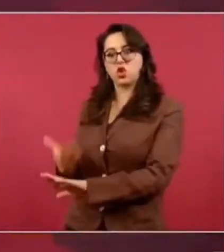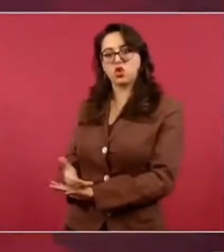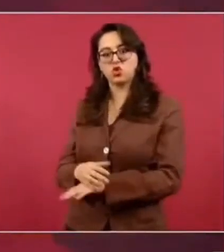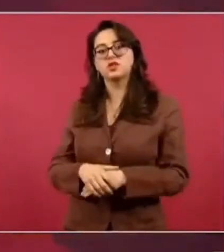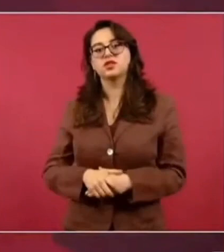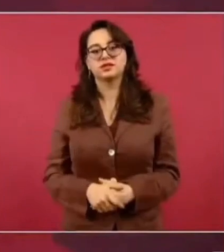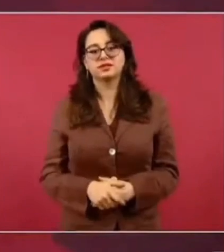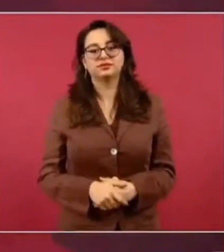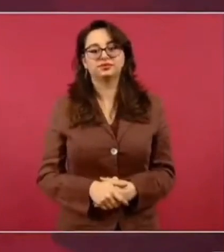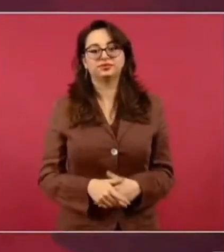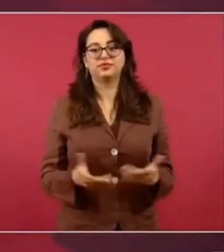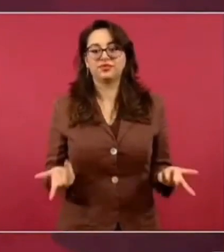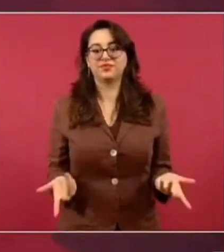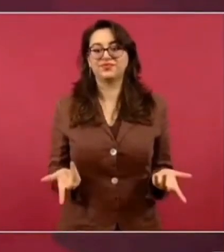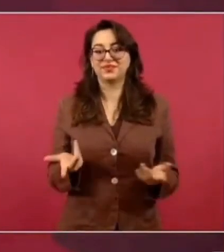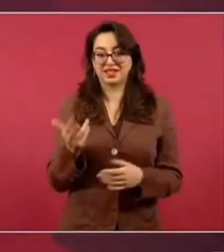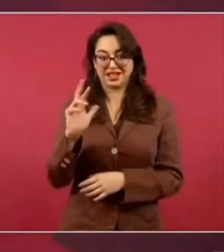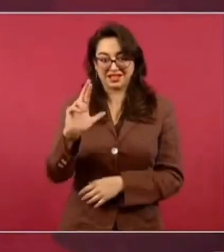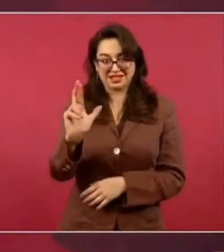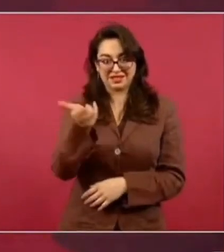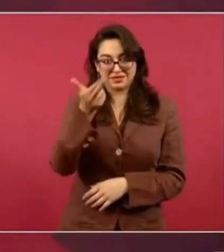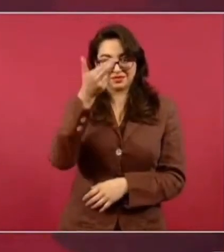los mexicanos en el fondo del mar,